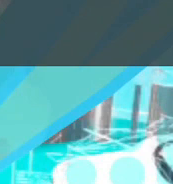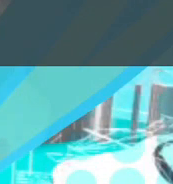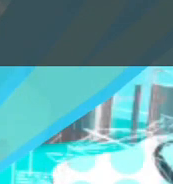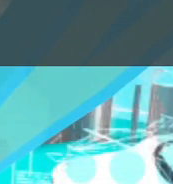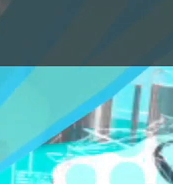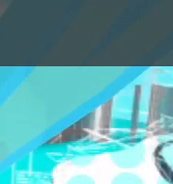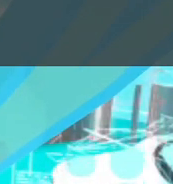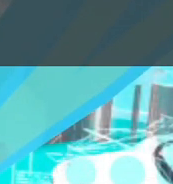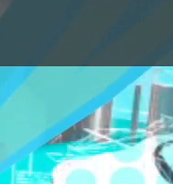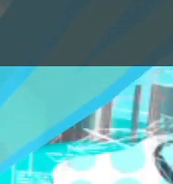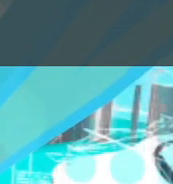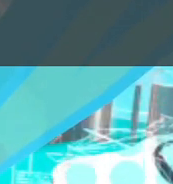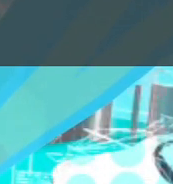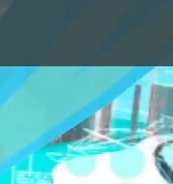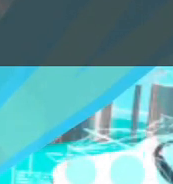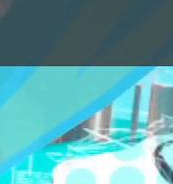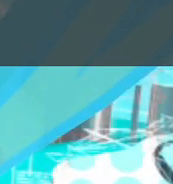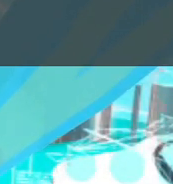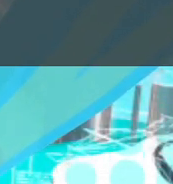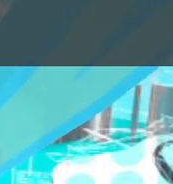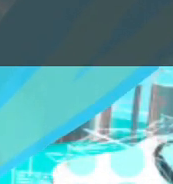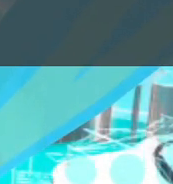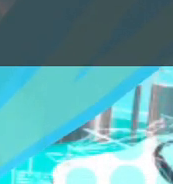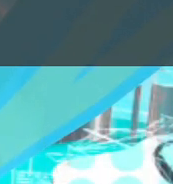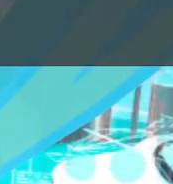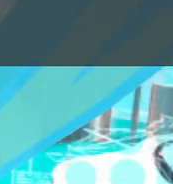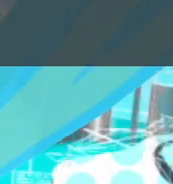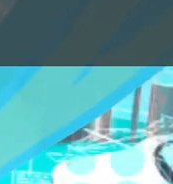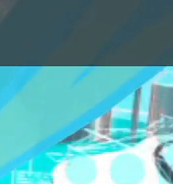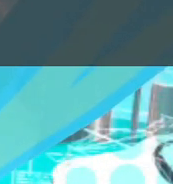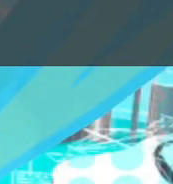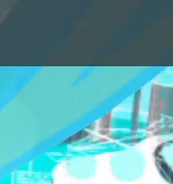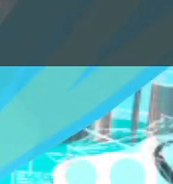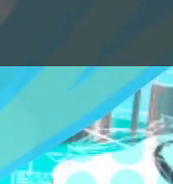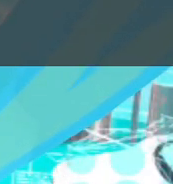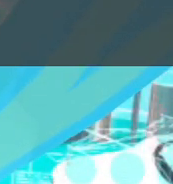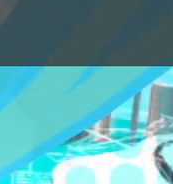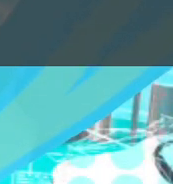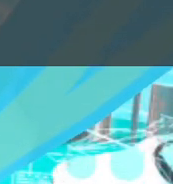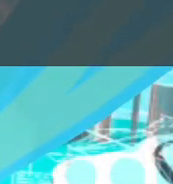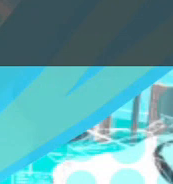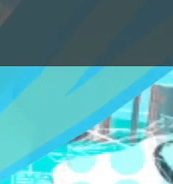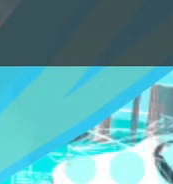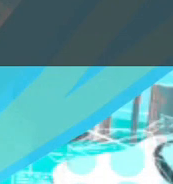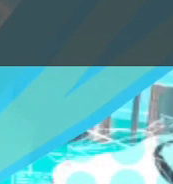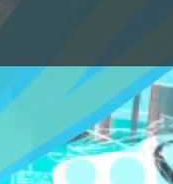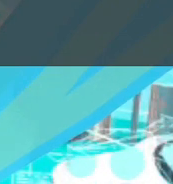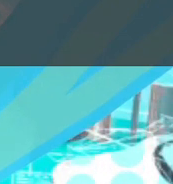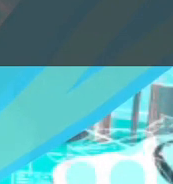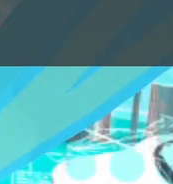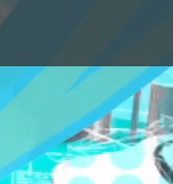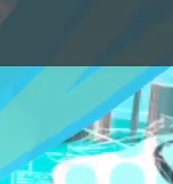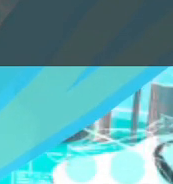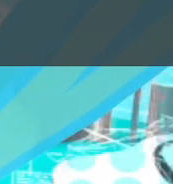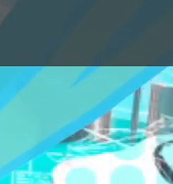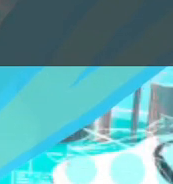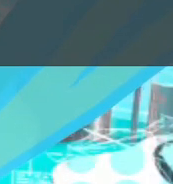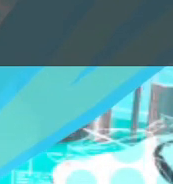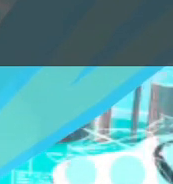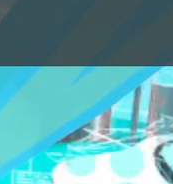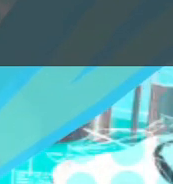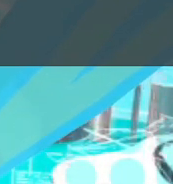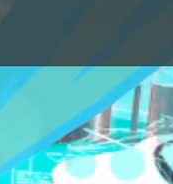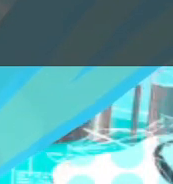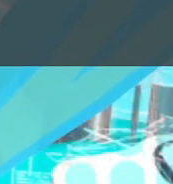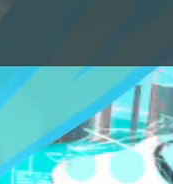otra dirección. No necesariamente va a tener que desentenderse de todo lo que está pasando en el MOP. ¿verdad? Y no es que estaba él solo ahí en la